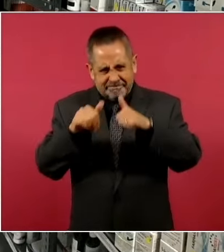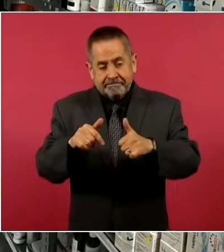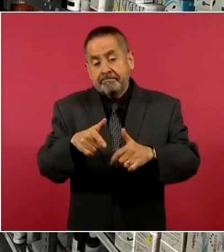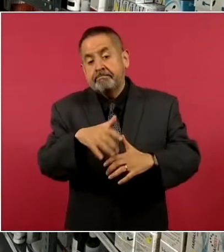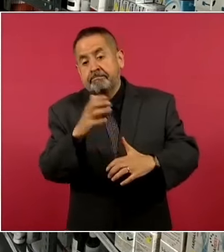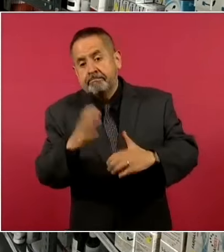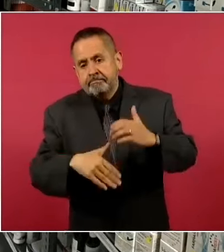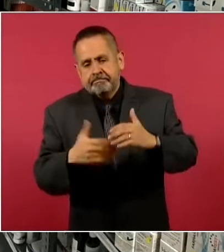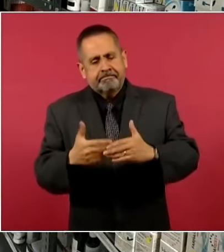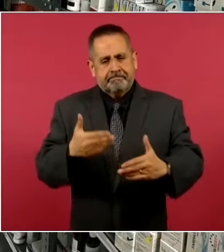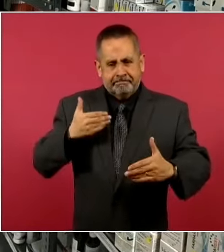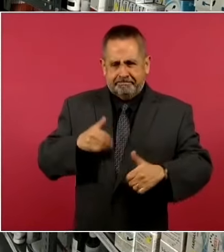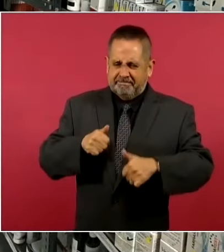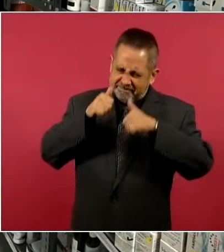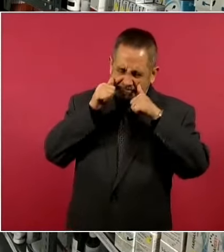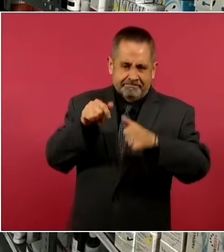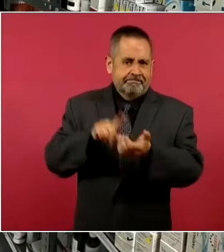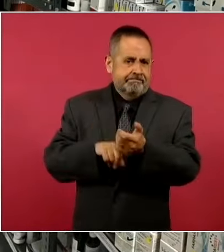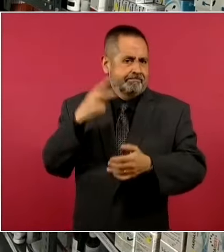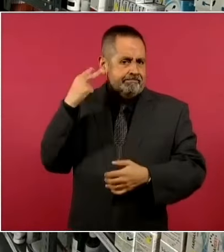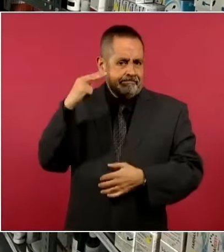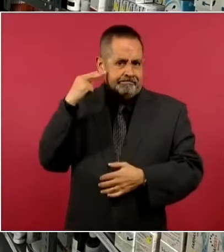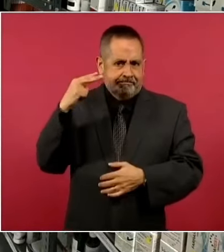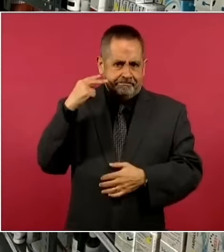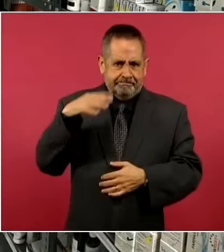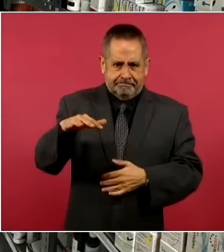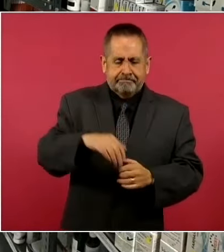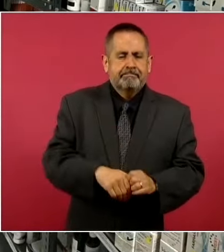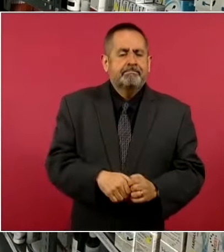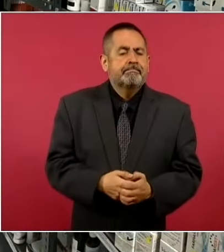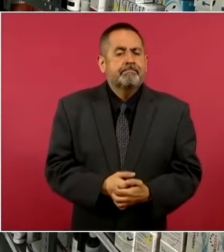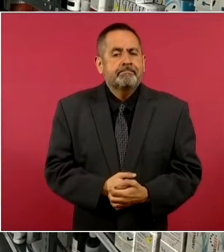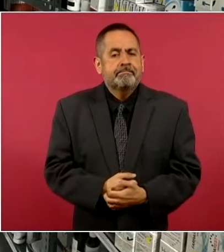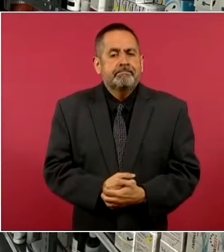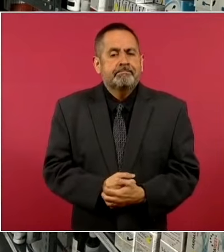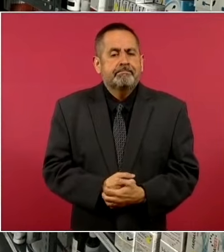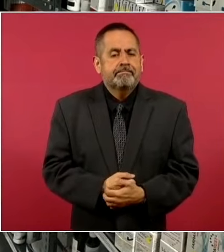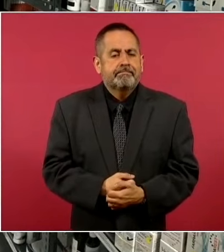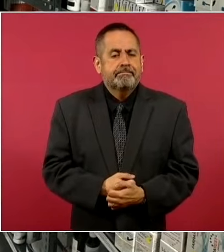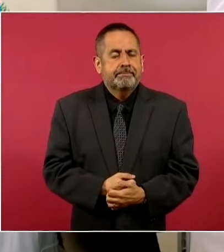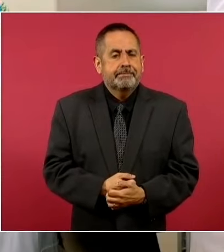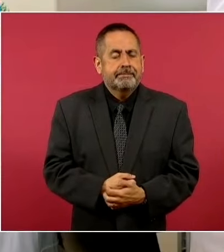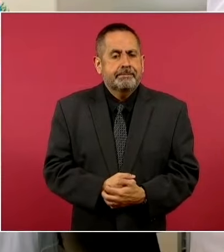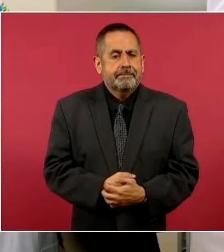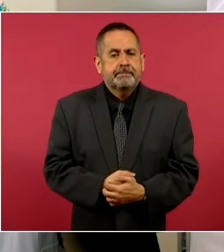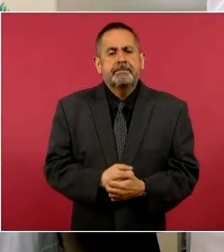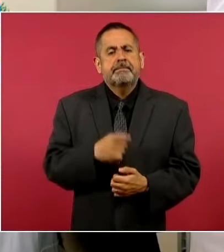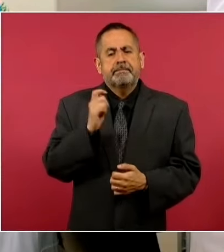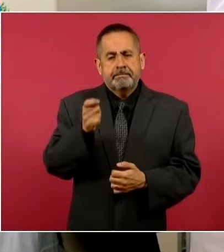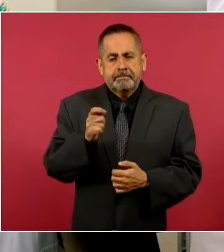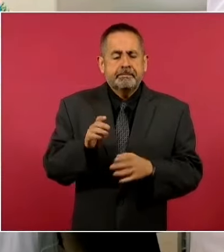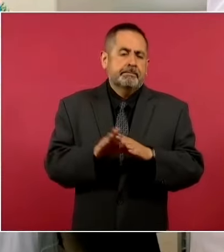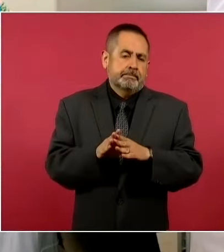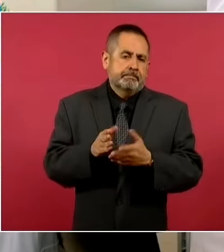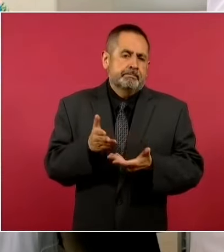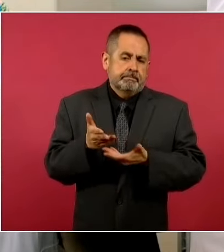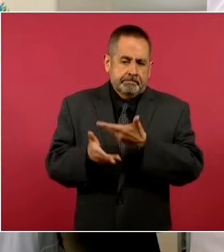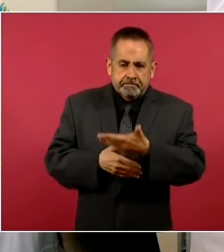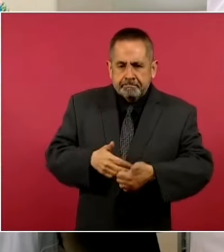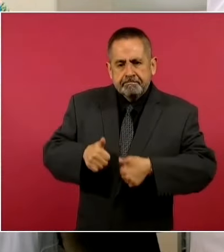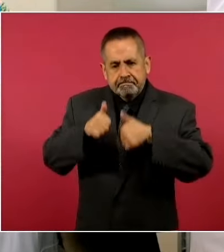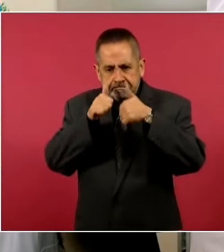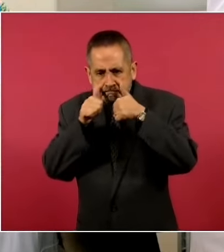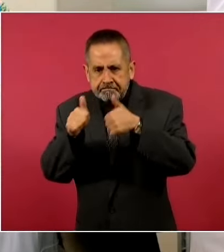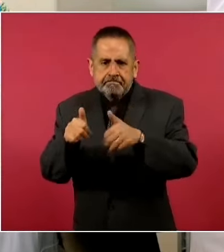concluya este año. Y finalmente, esto se traduce en servicios, se traduce